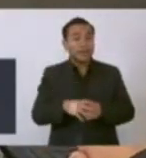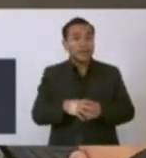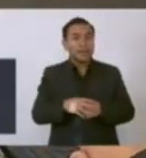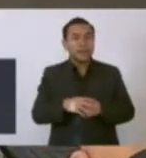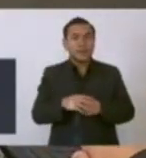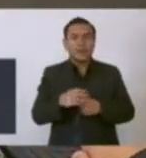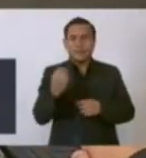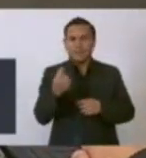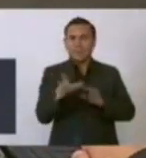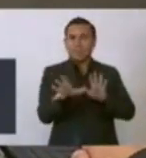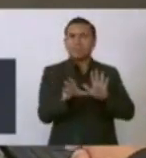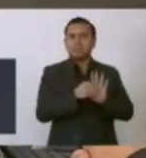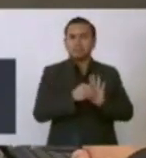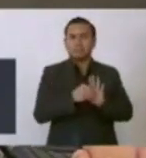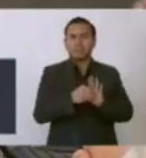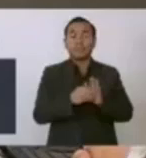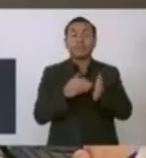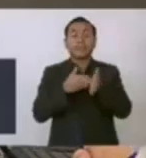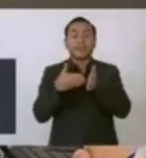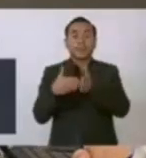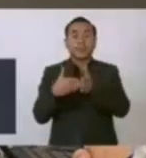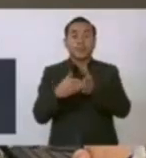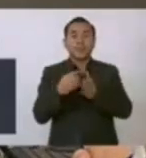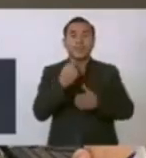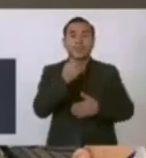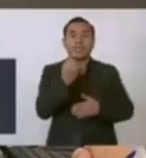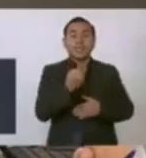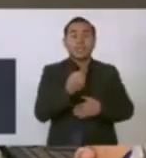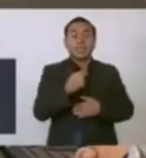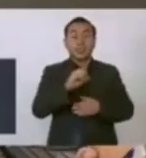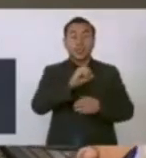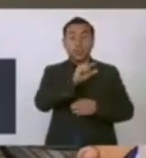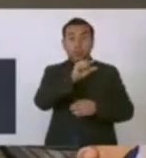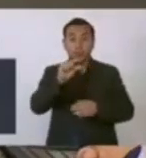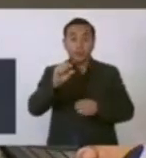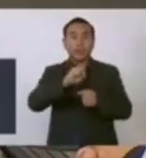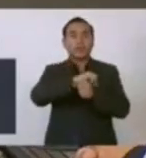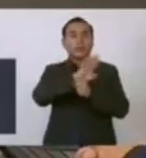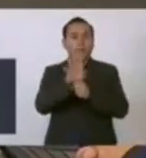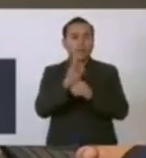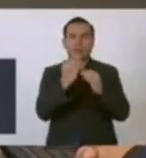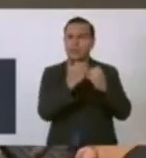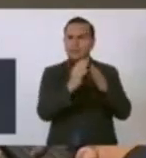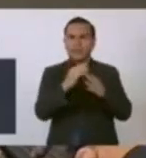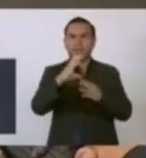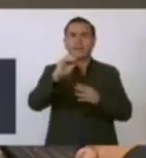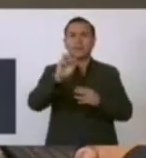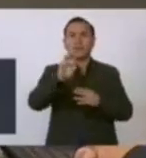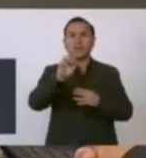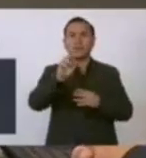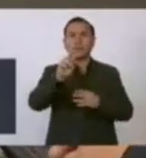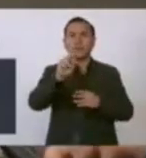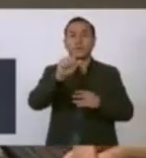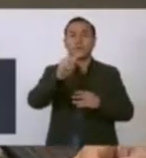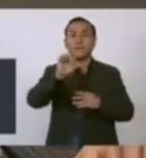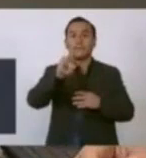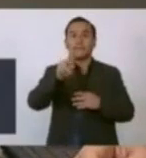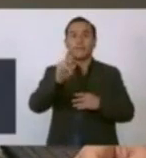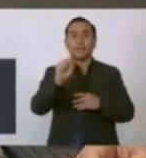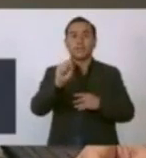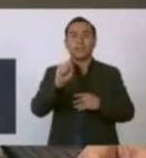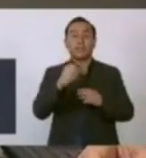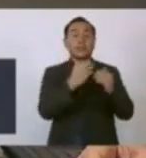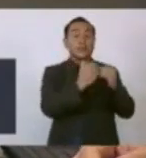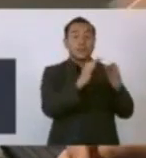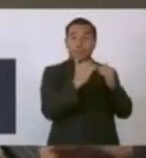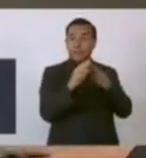contagiosa, inicialmente conocida como coronavirus, aunque hay otros tipos de coronavirus, por lo tanto se le decidió llamar a este